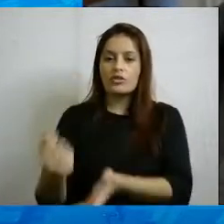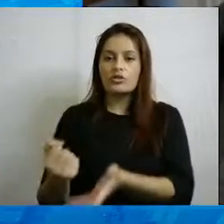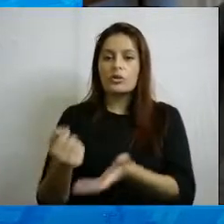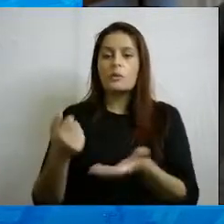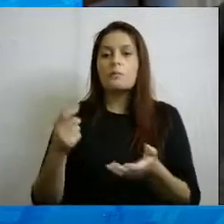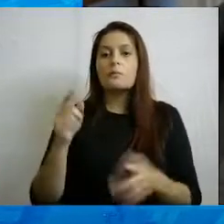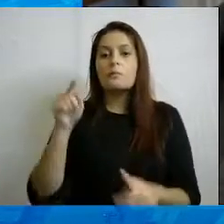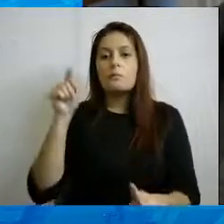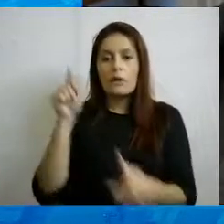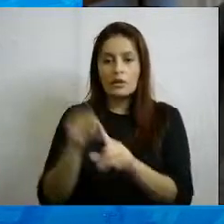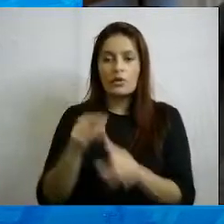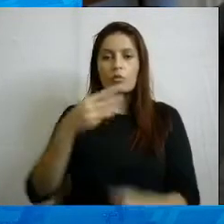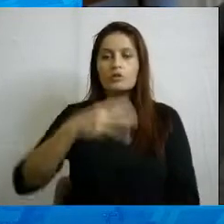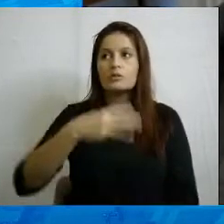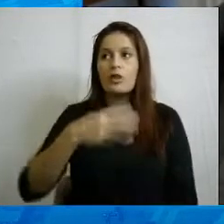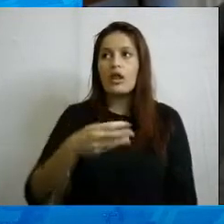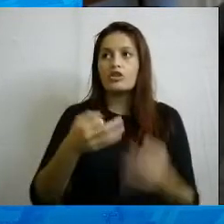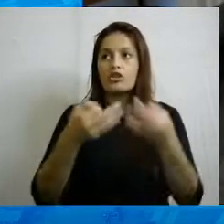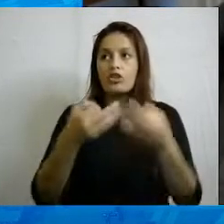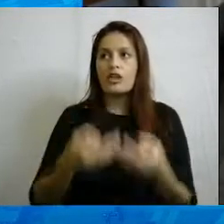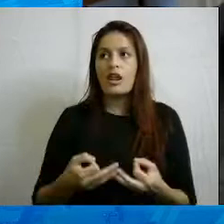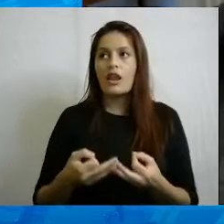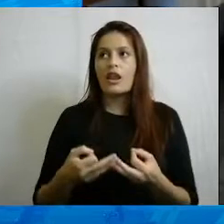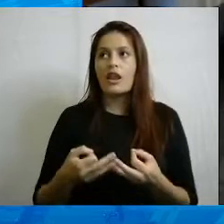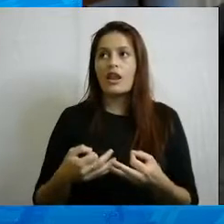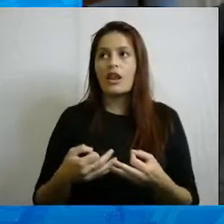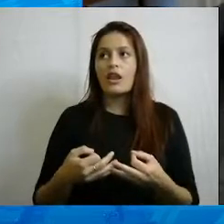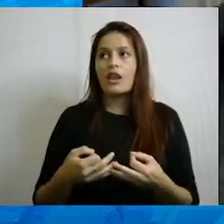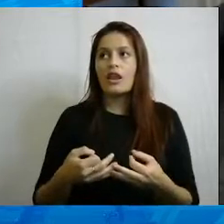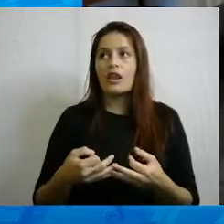transfiere a la municipalidad la suma de